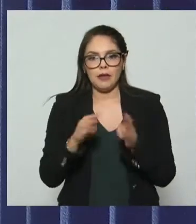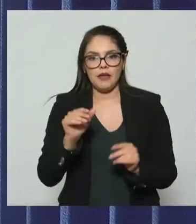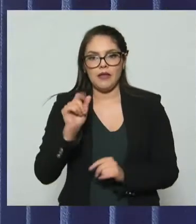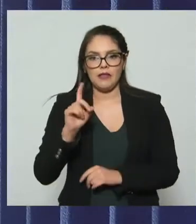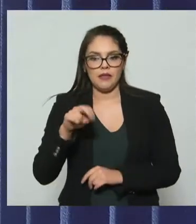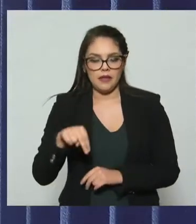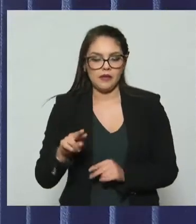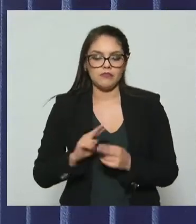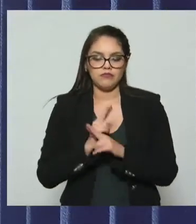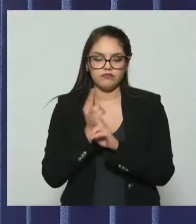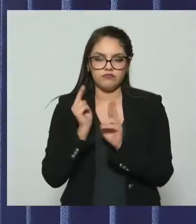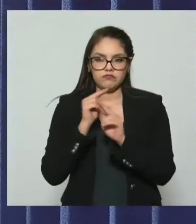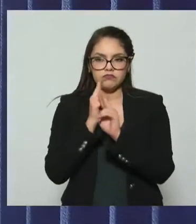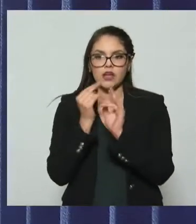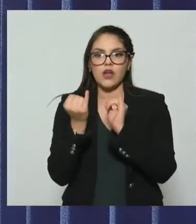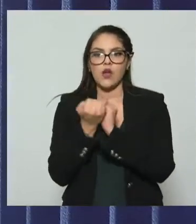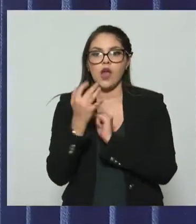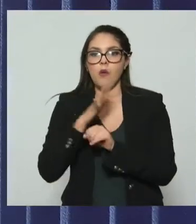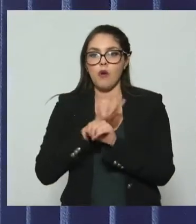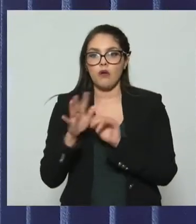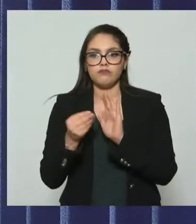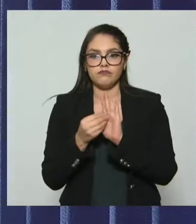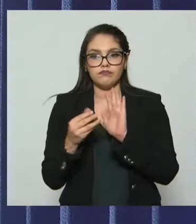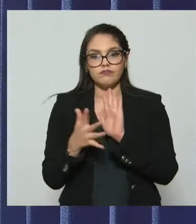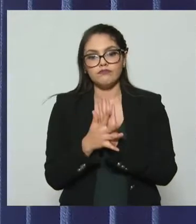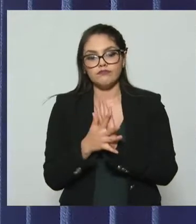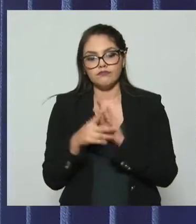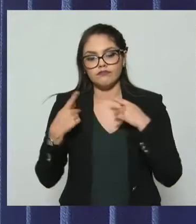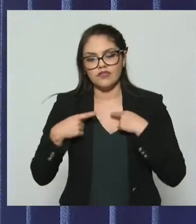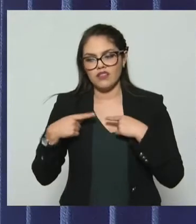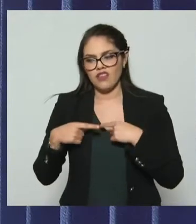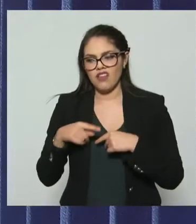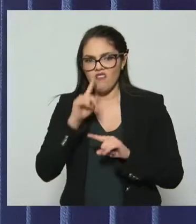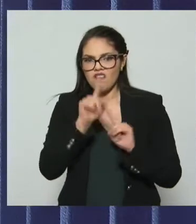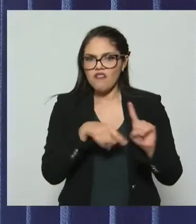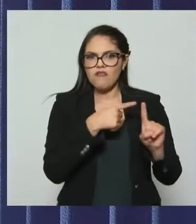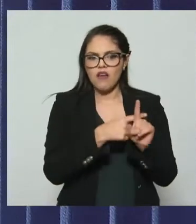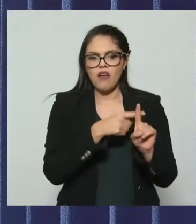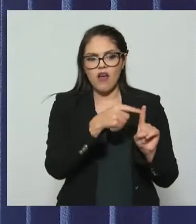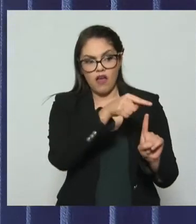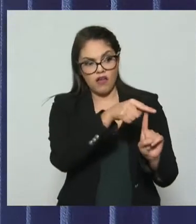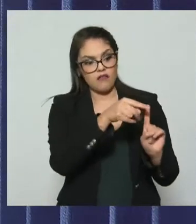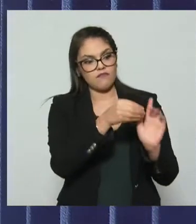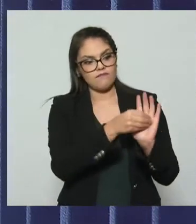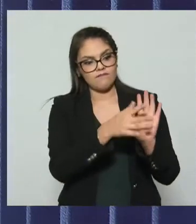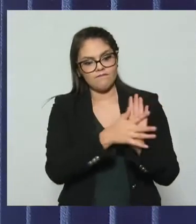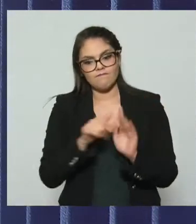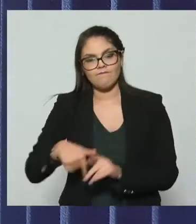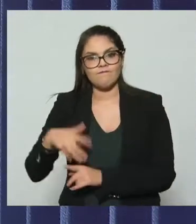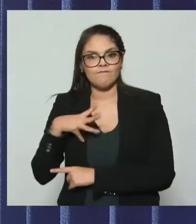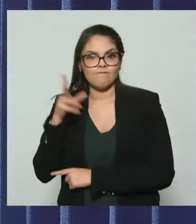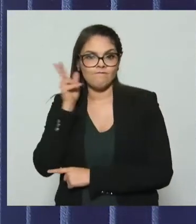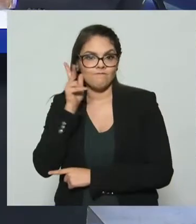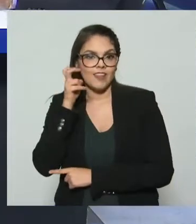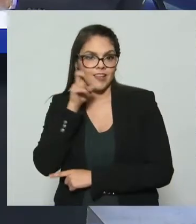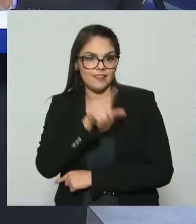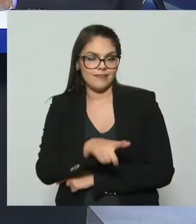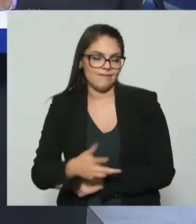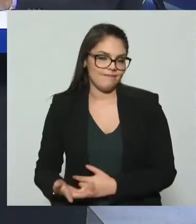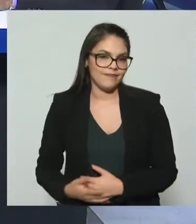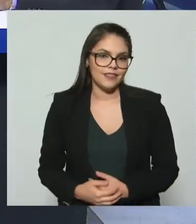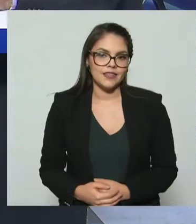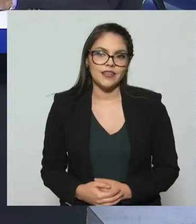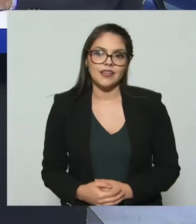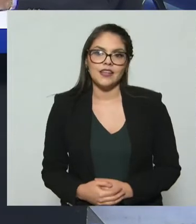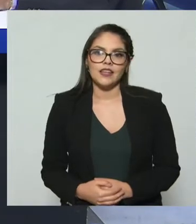y además el registro público de los agresores sexuales para que pues queden en evidencia. Claro. ¿No? Diputada Clavel,